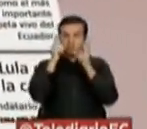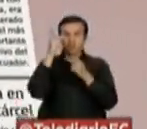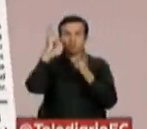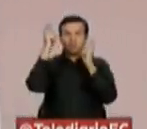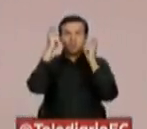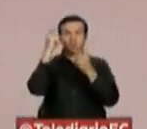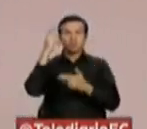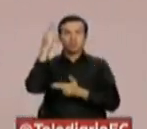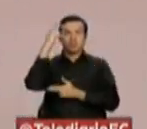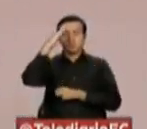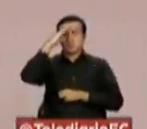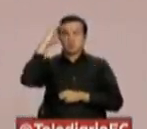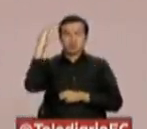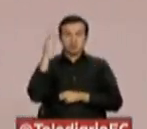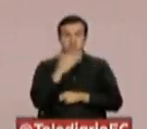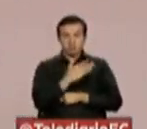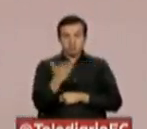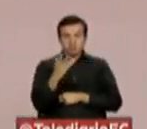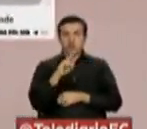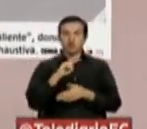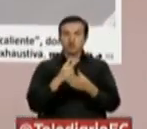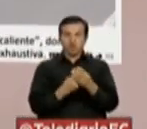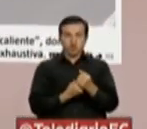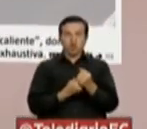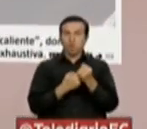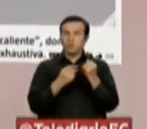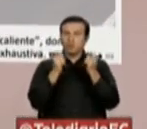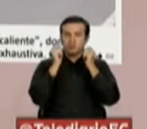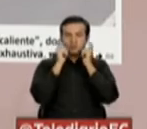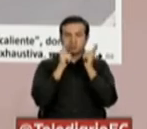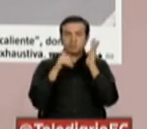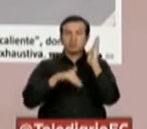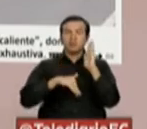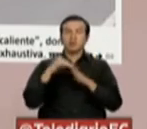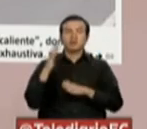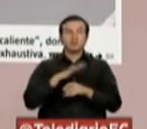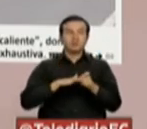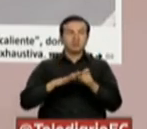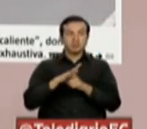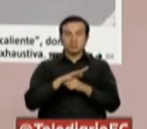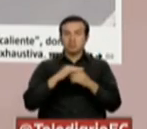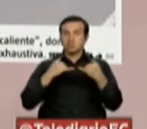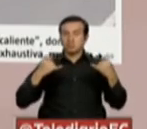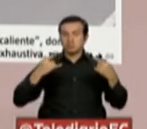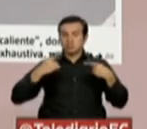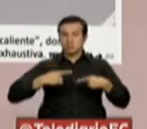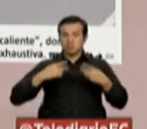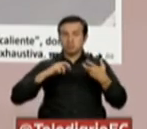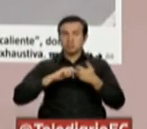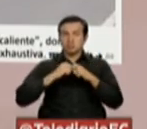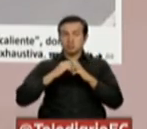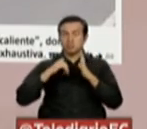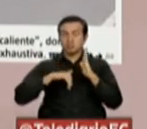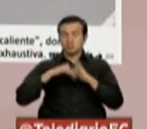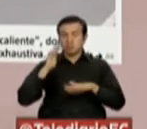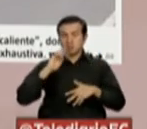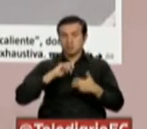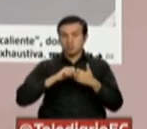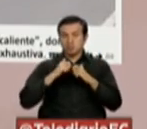controles militares y policiales se redoblaron en Esmeraldas, especialmente en la zona caliente donde ocurrieron los